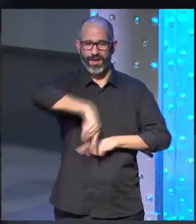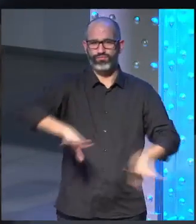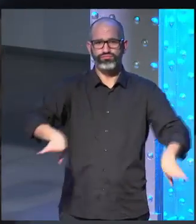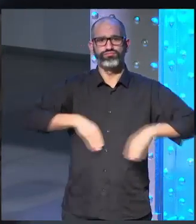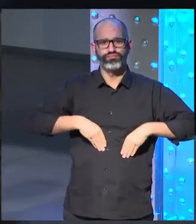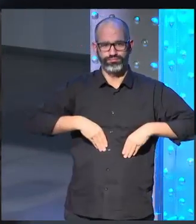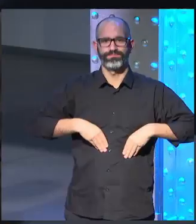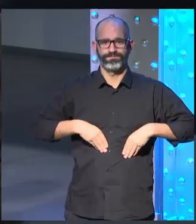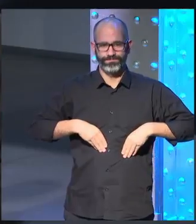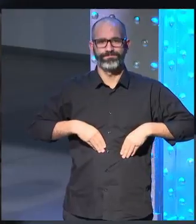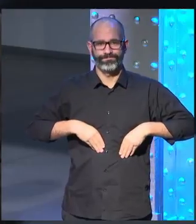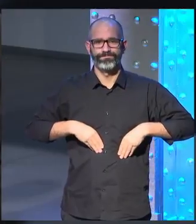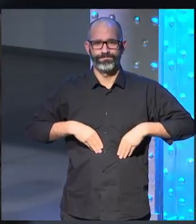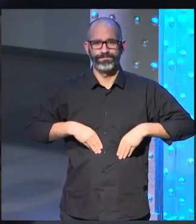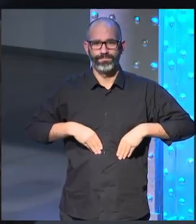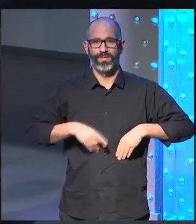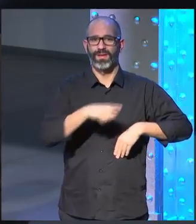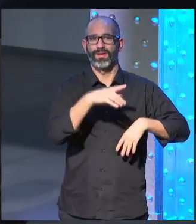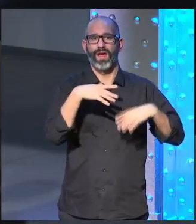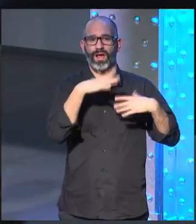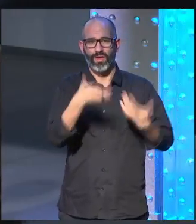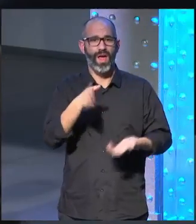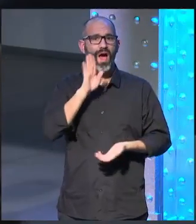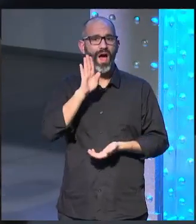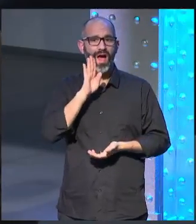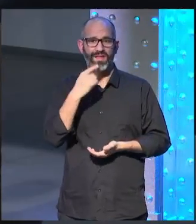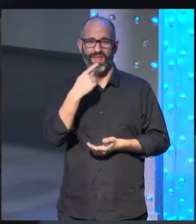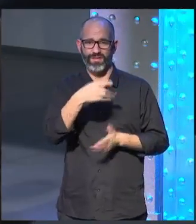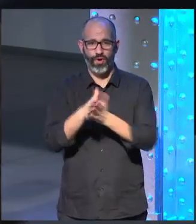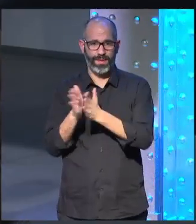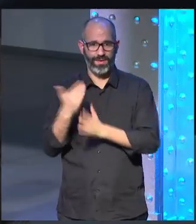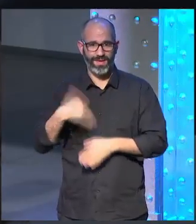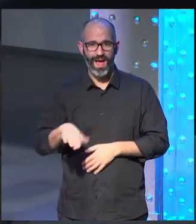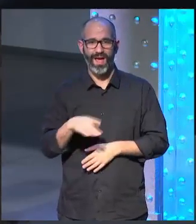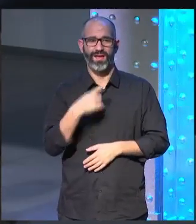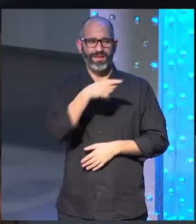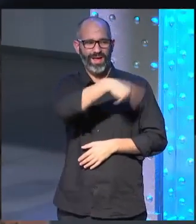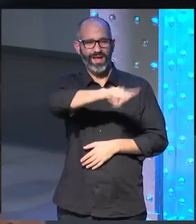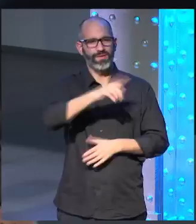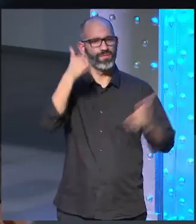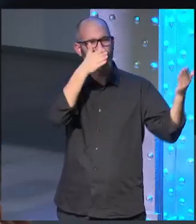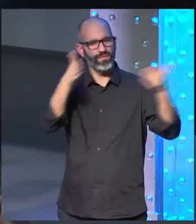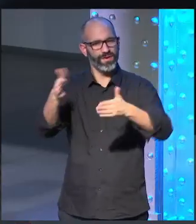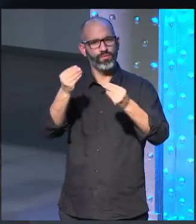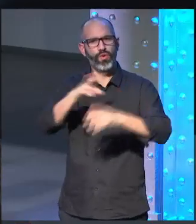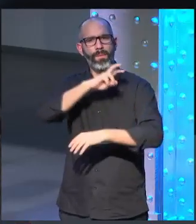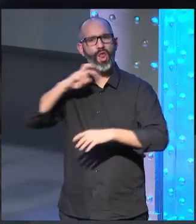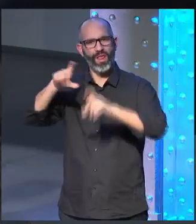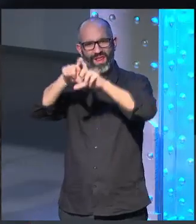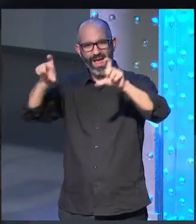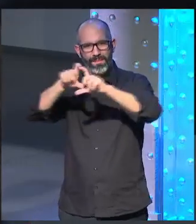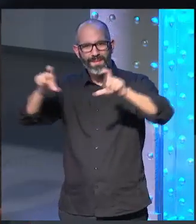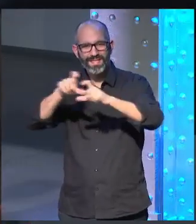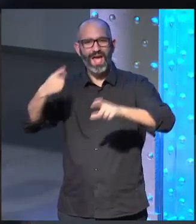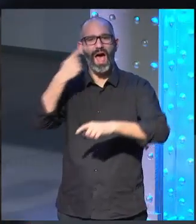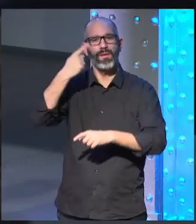muy asumido. Y como comentaban también antes, se fijan mucho en los valores de la empresa, en